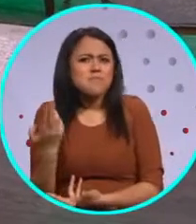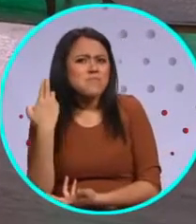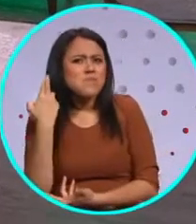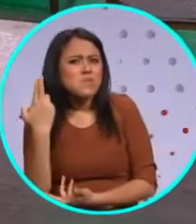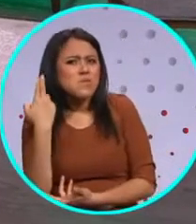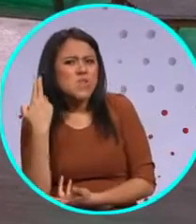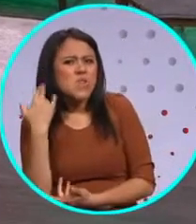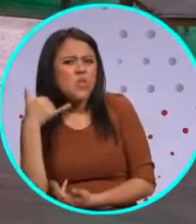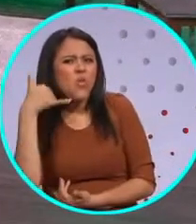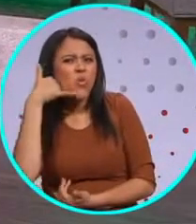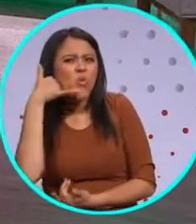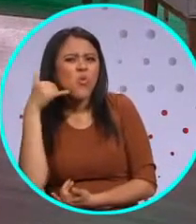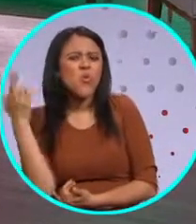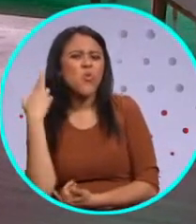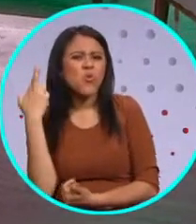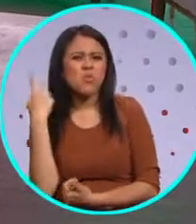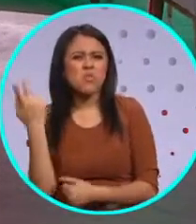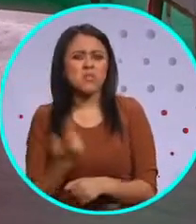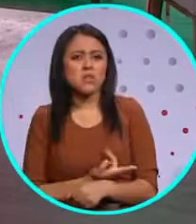y